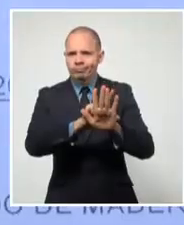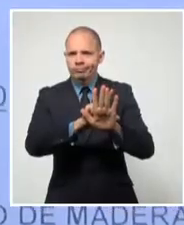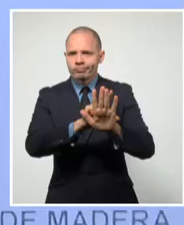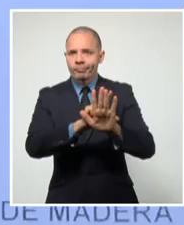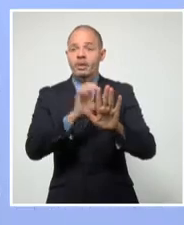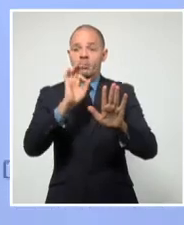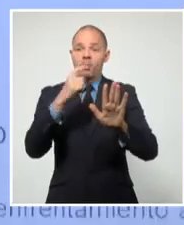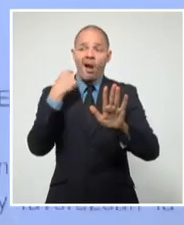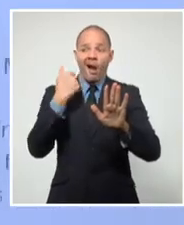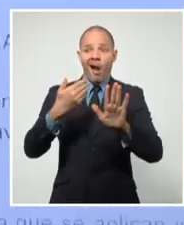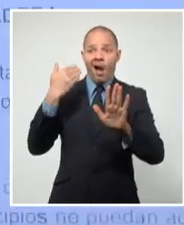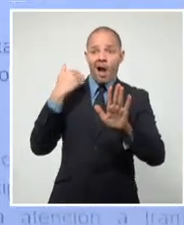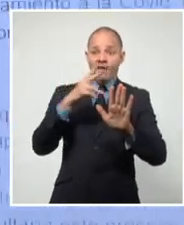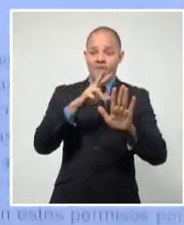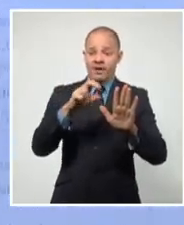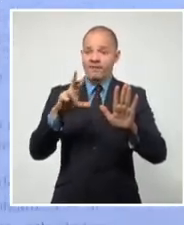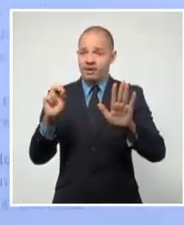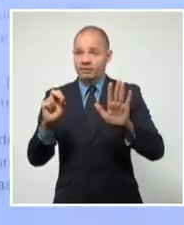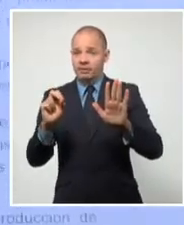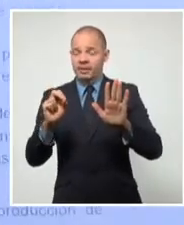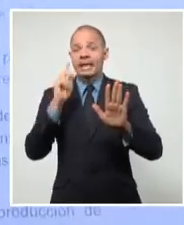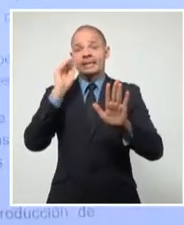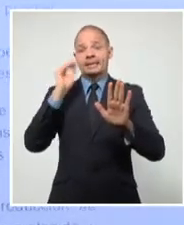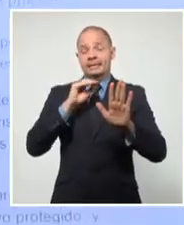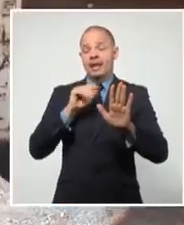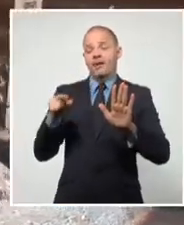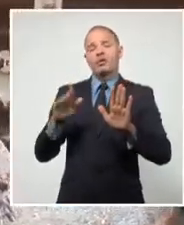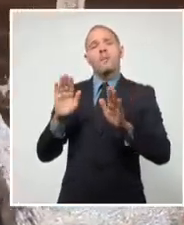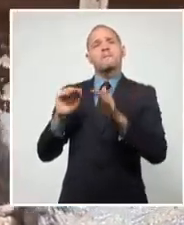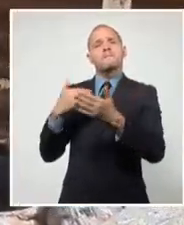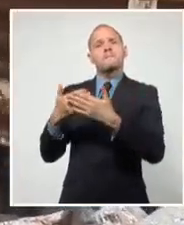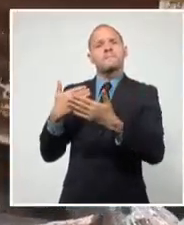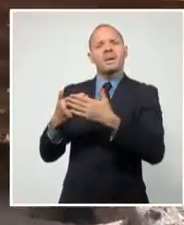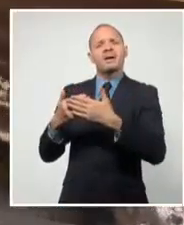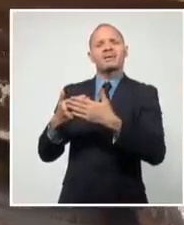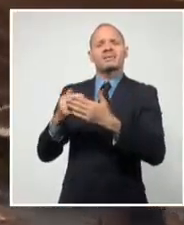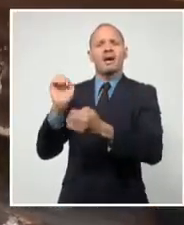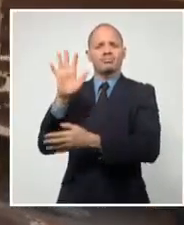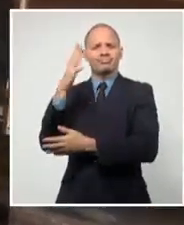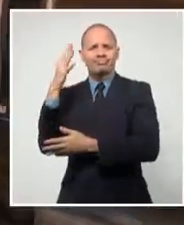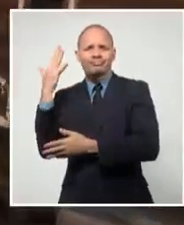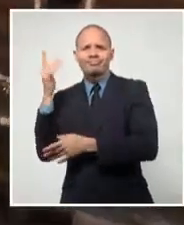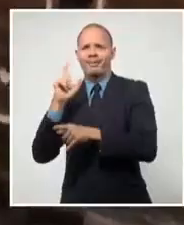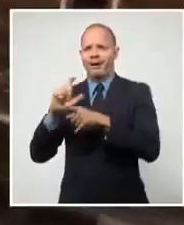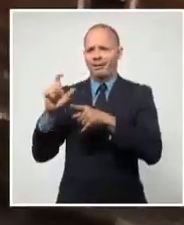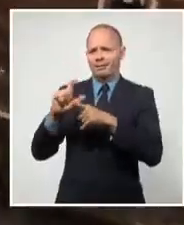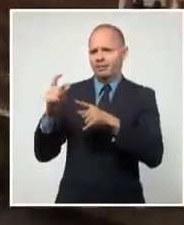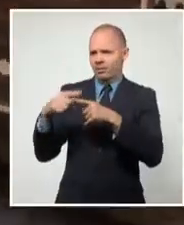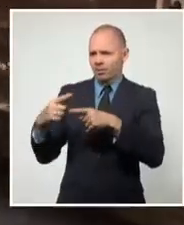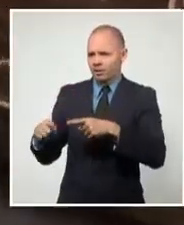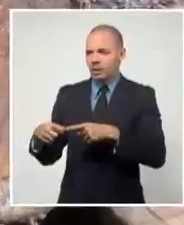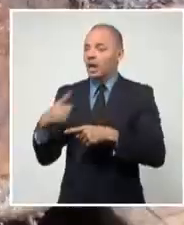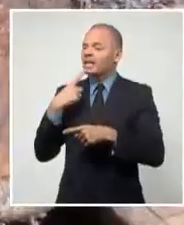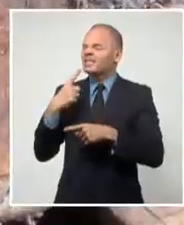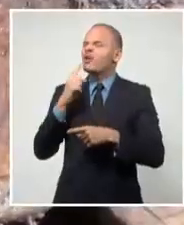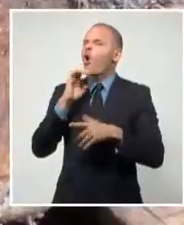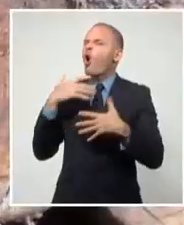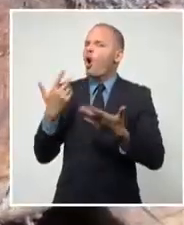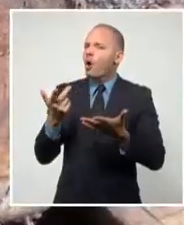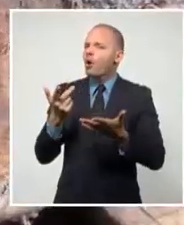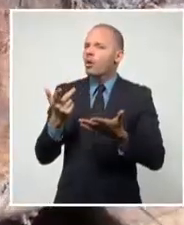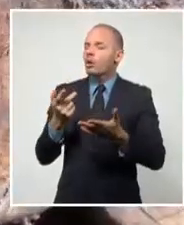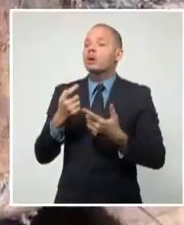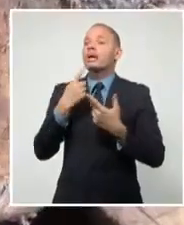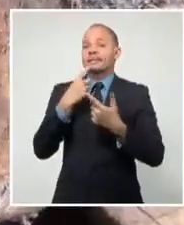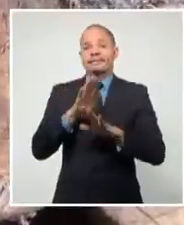2020 de la dirección forestal flora y fauna silvestres de la agricultura que regula el traslado de este material para el